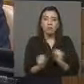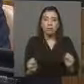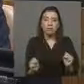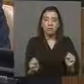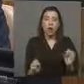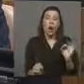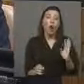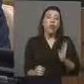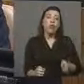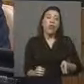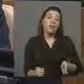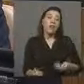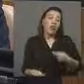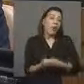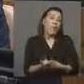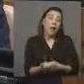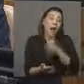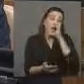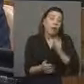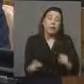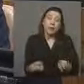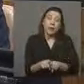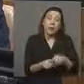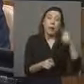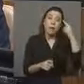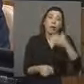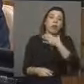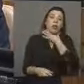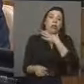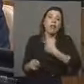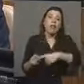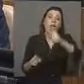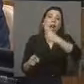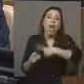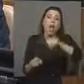a ellos. O tenga que tener, porque es el único camino que tiene, pero endeudándose.